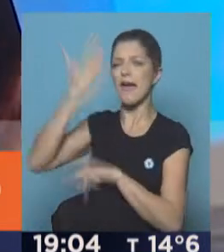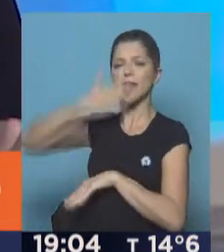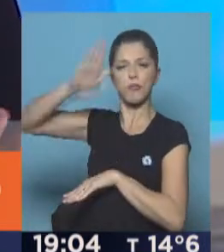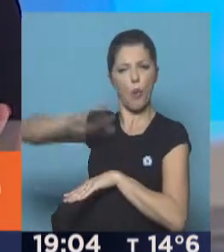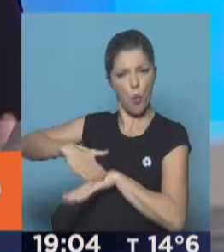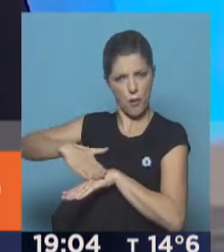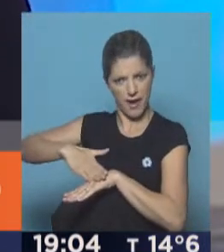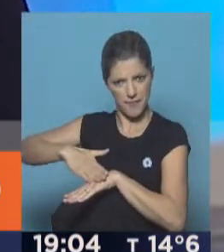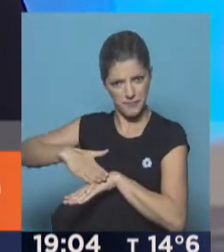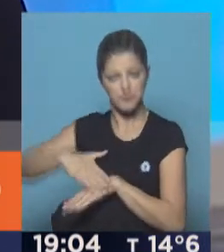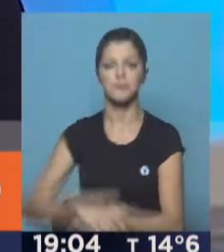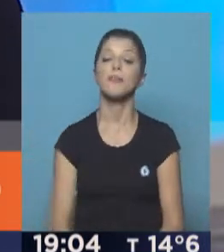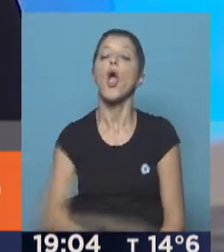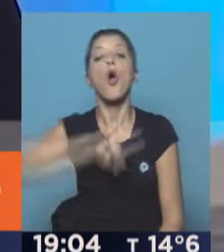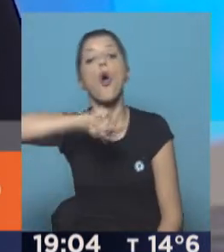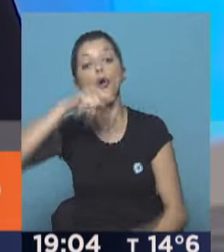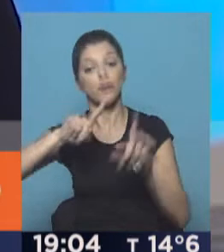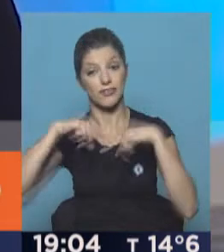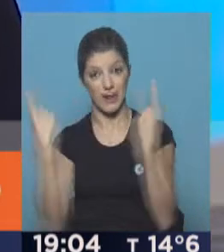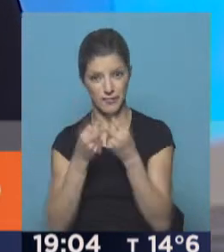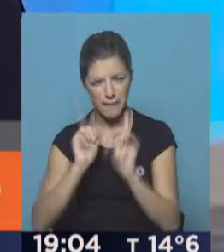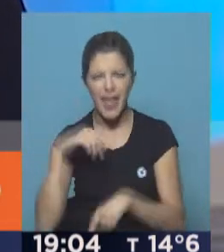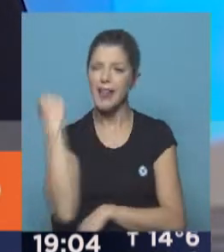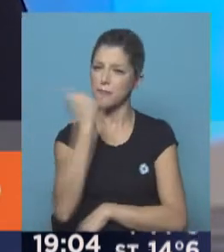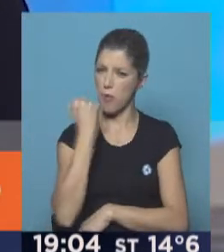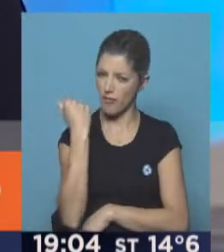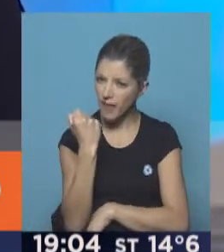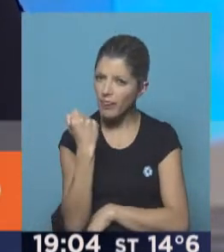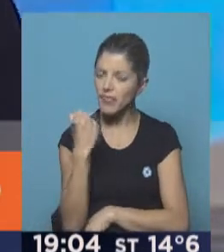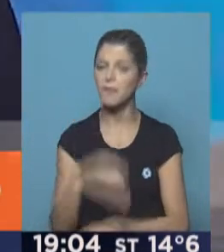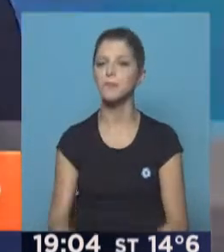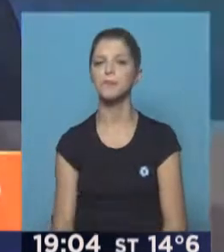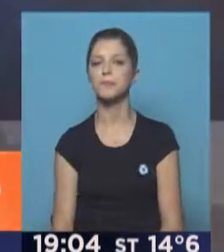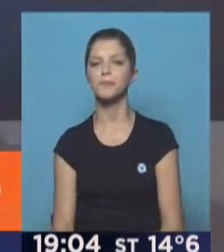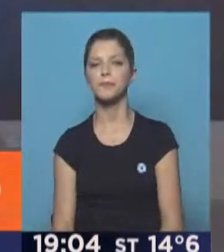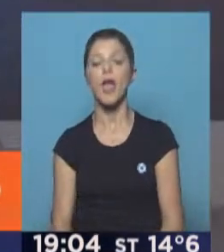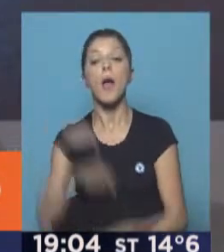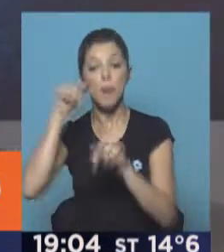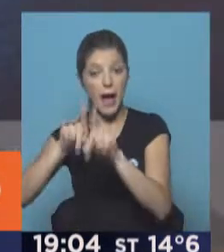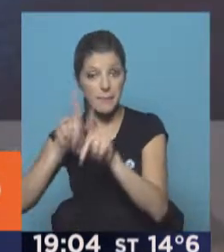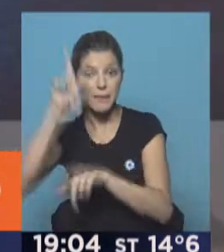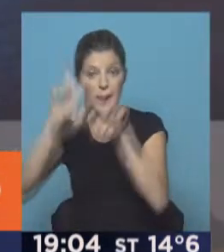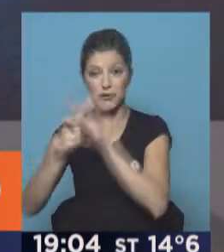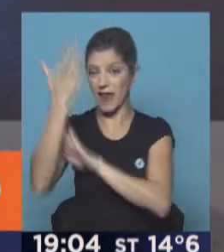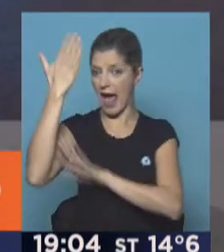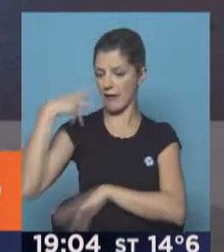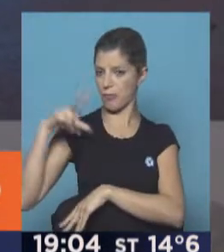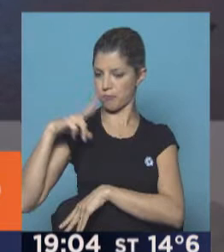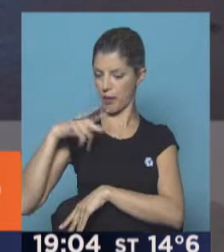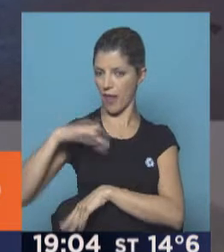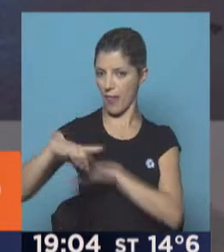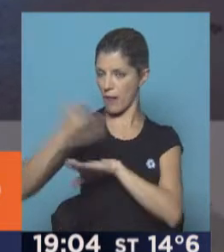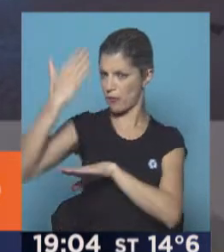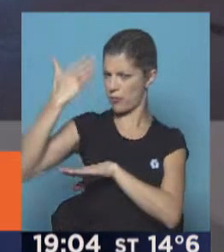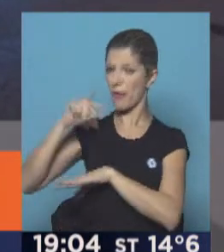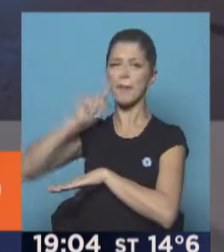desde aquella época. Y otro lugar también muy importante porque por aquí pasó la gente de época, la élite del momento, la